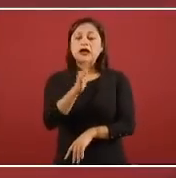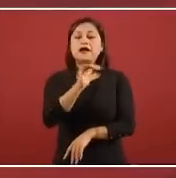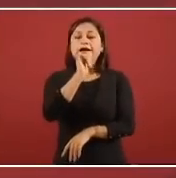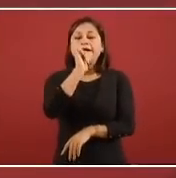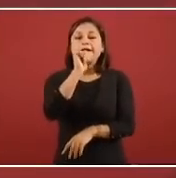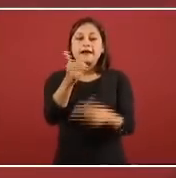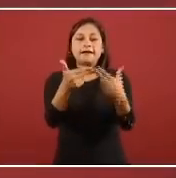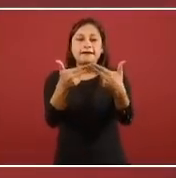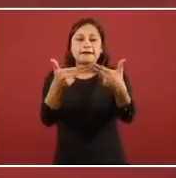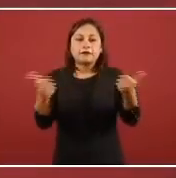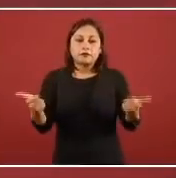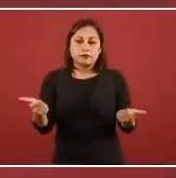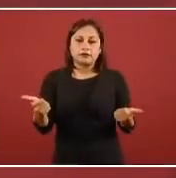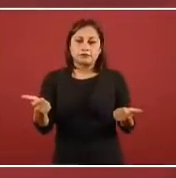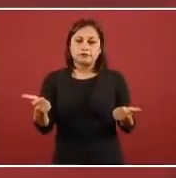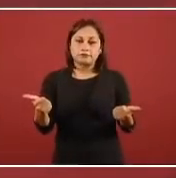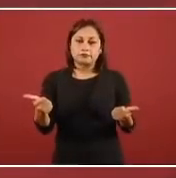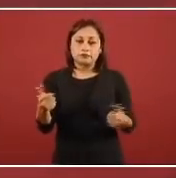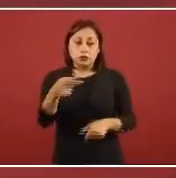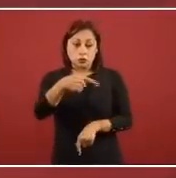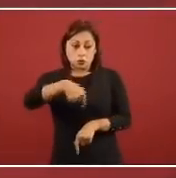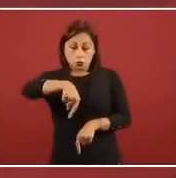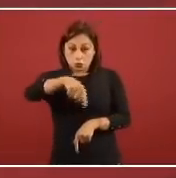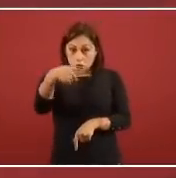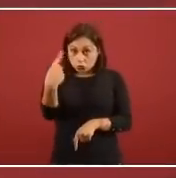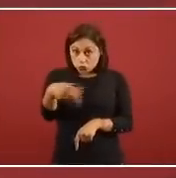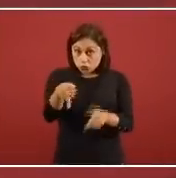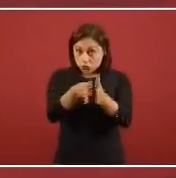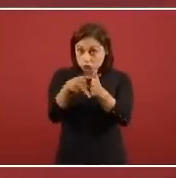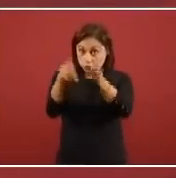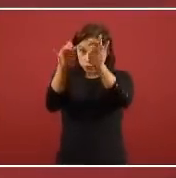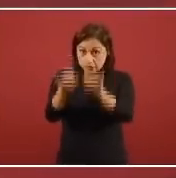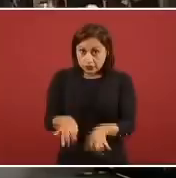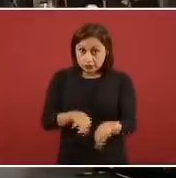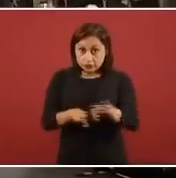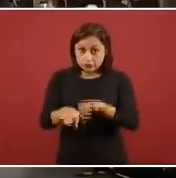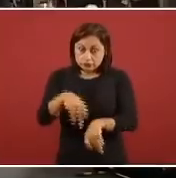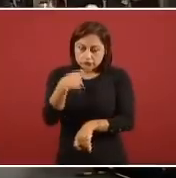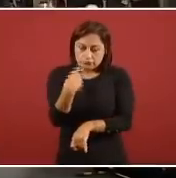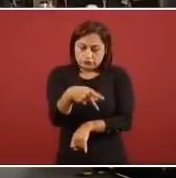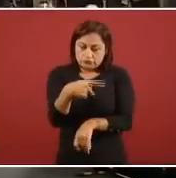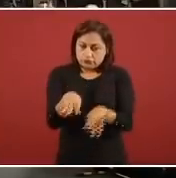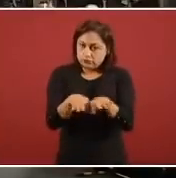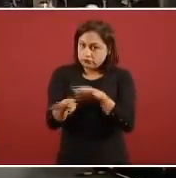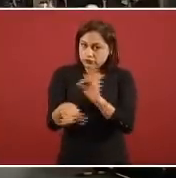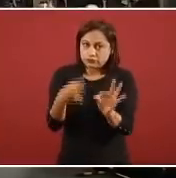y ustedes cumplen con su trabajo y